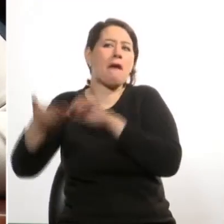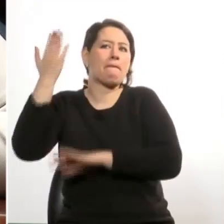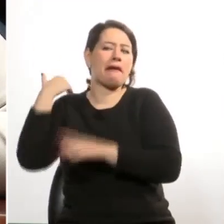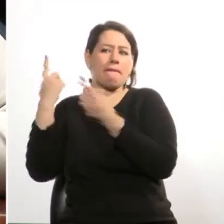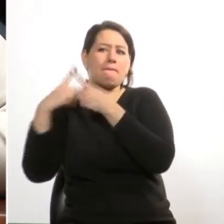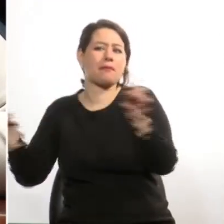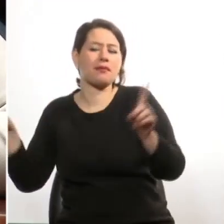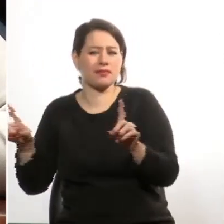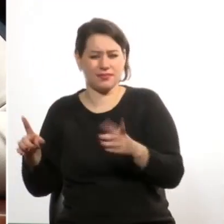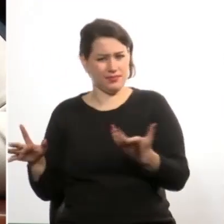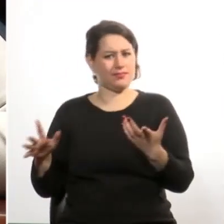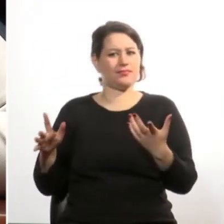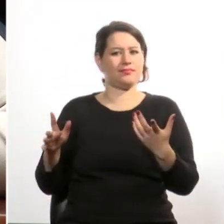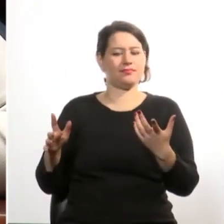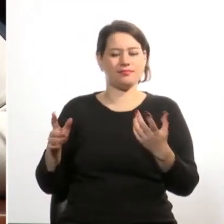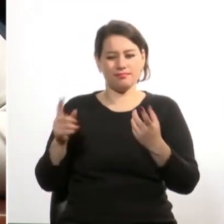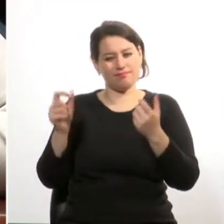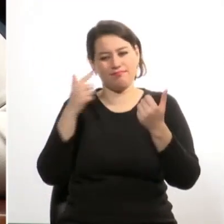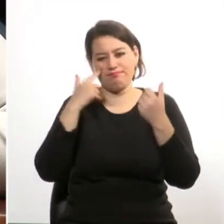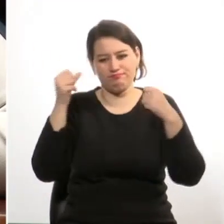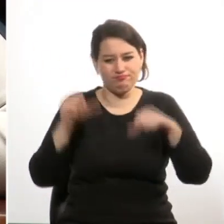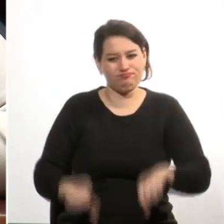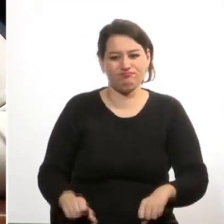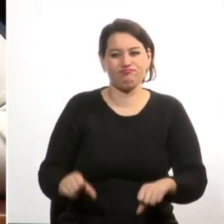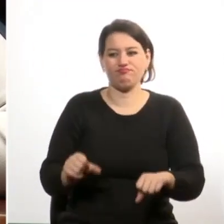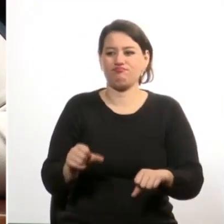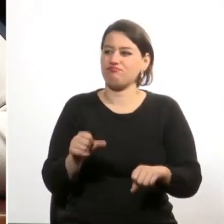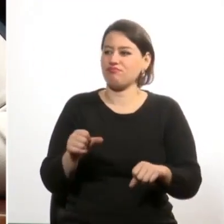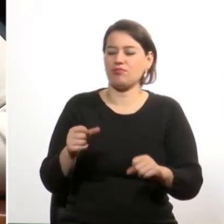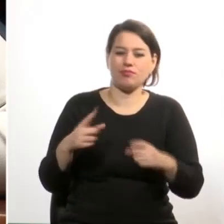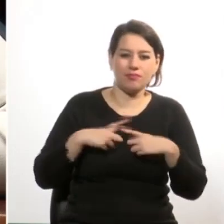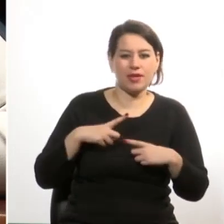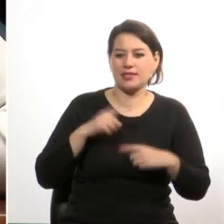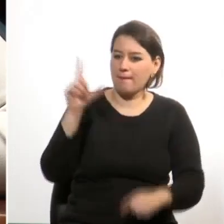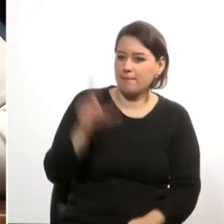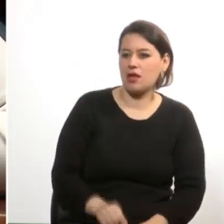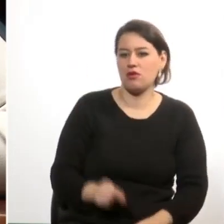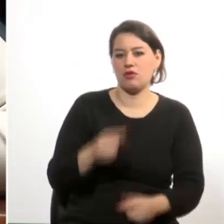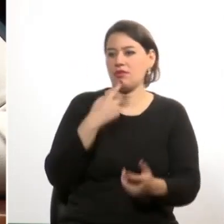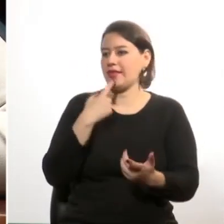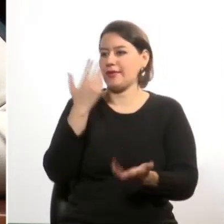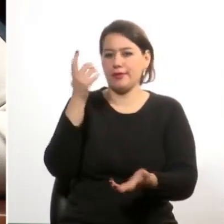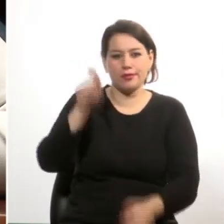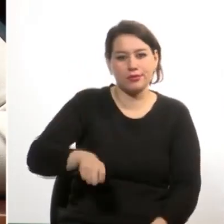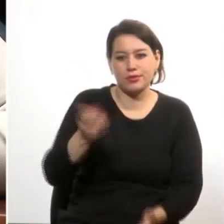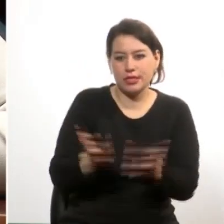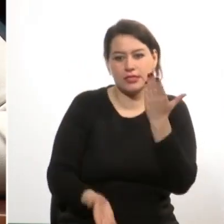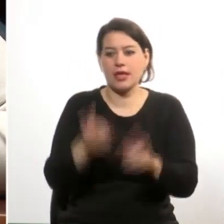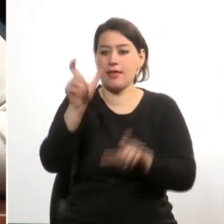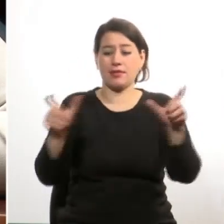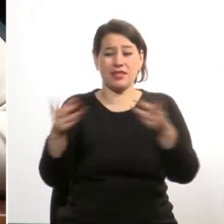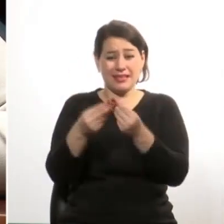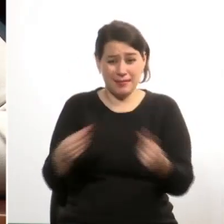encorsetaba las humanas expectativas de verdad, de justicia, de reencuentro con los desaparecidos que el país todo se